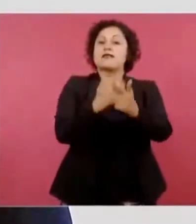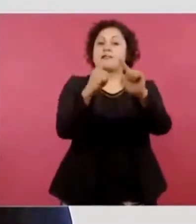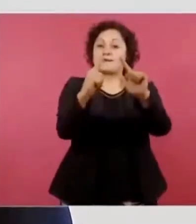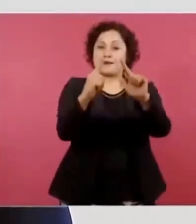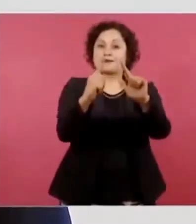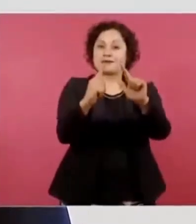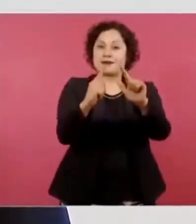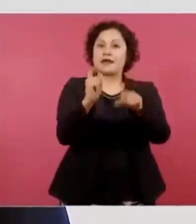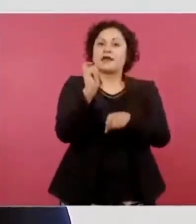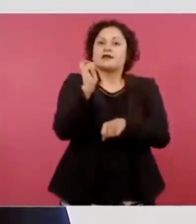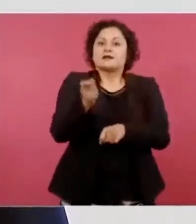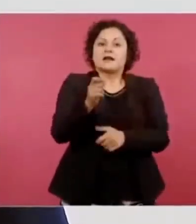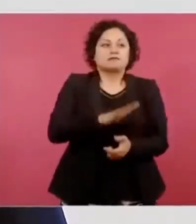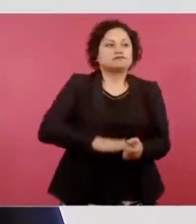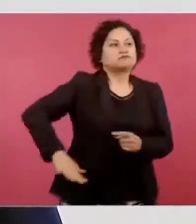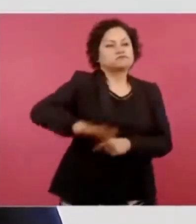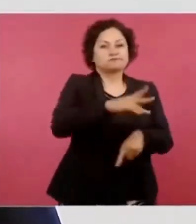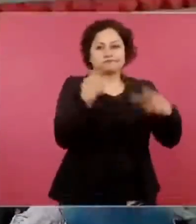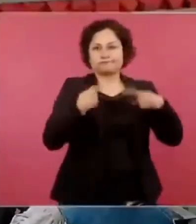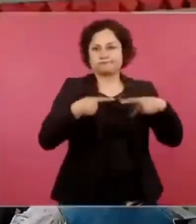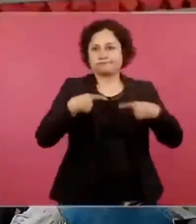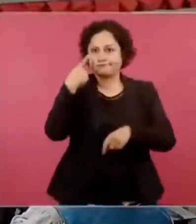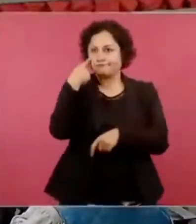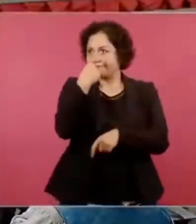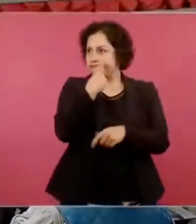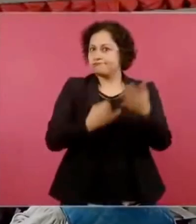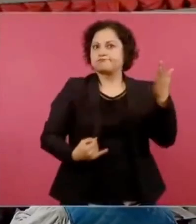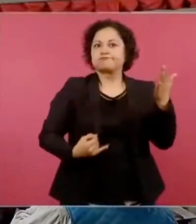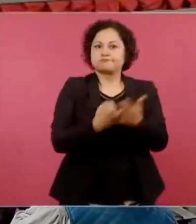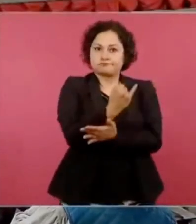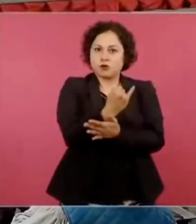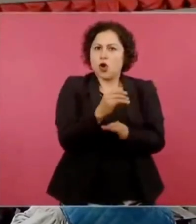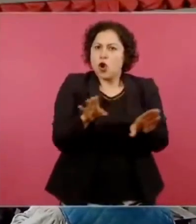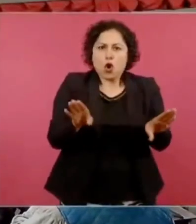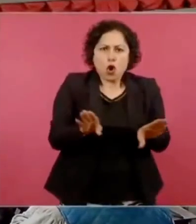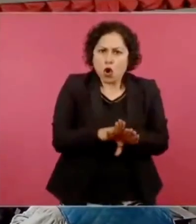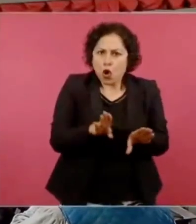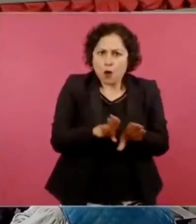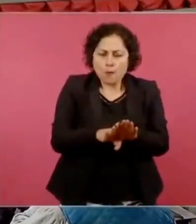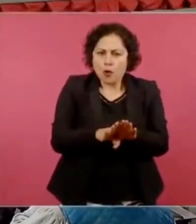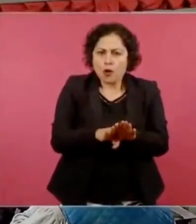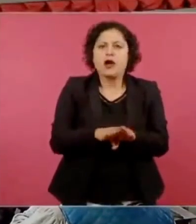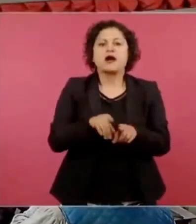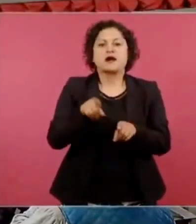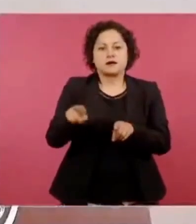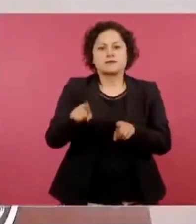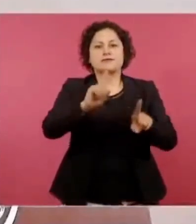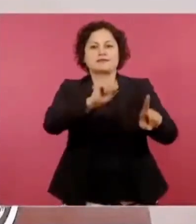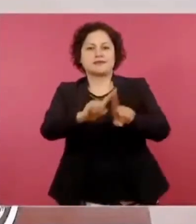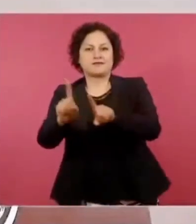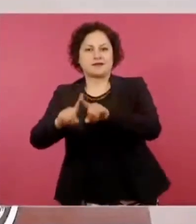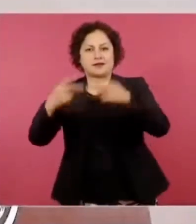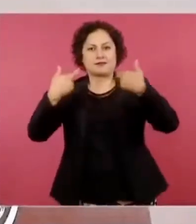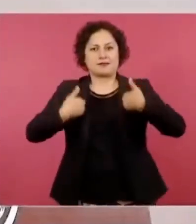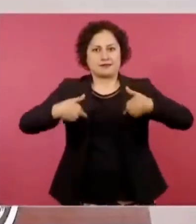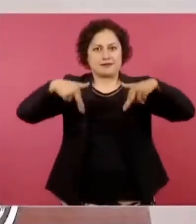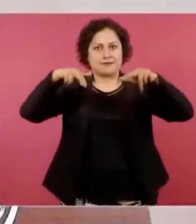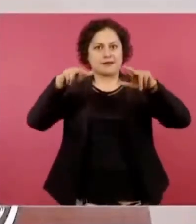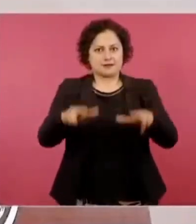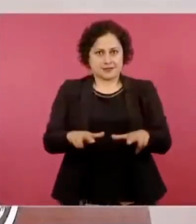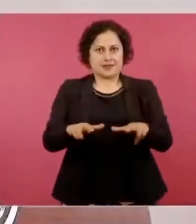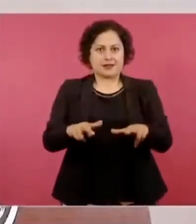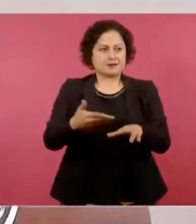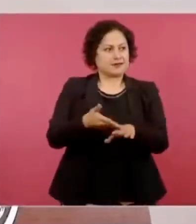en el pueblo y se ejerce a través de los poderes del Estado y de sus representantes populares conforme al